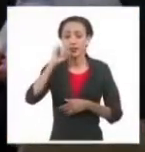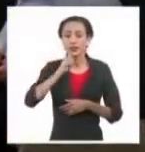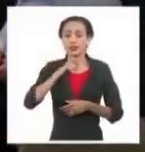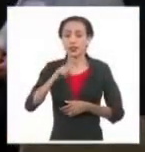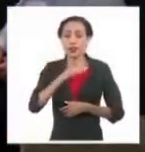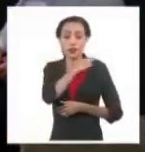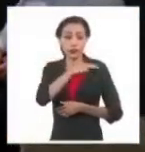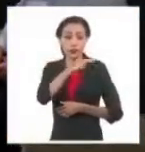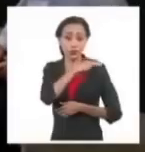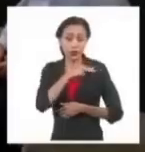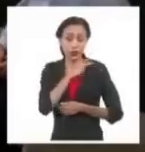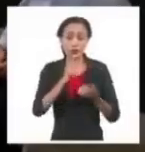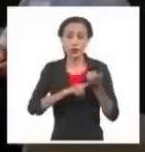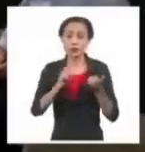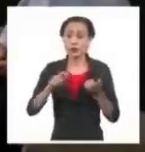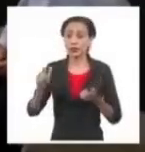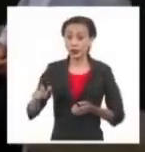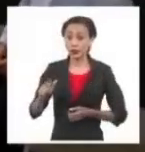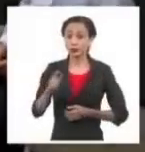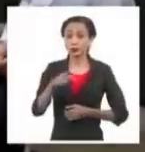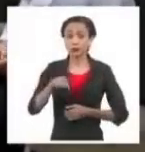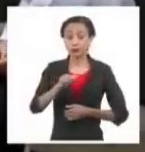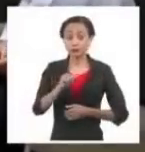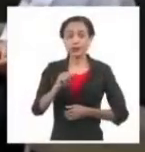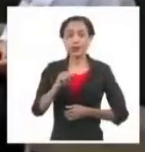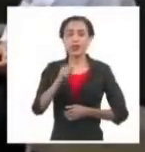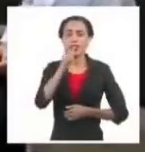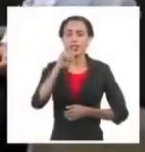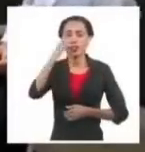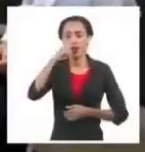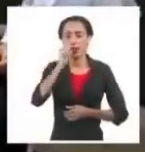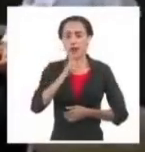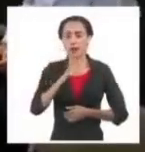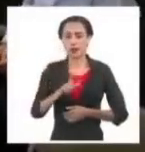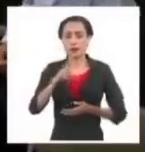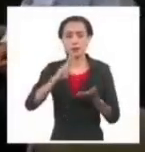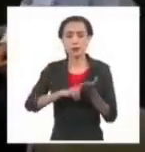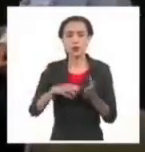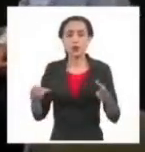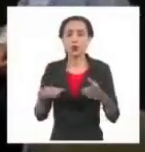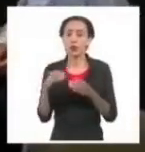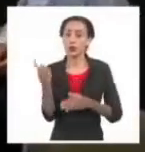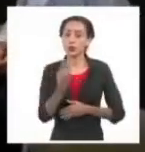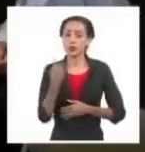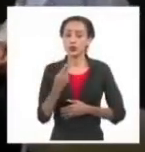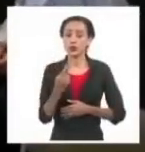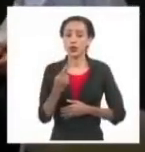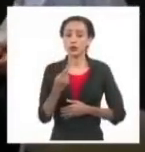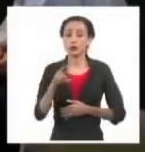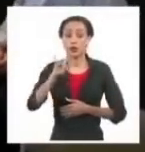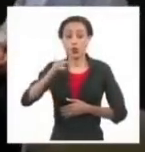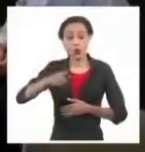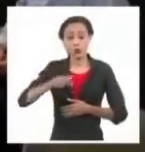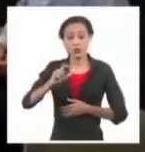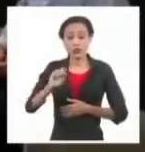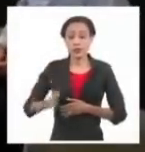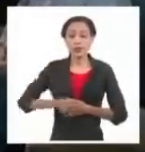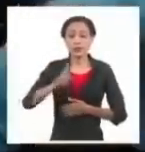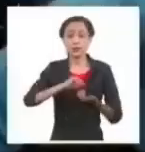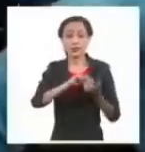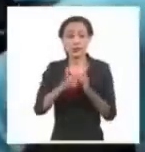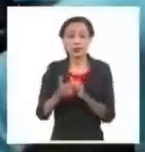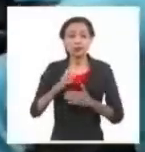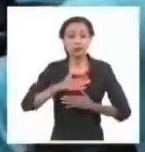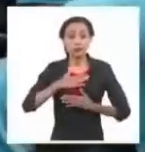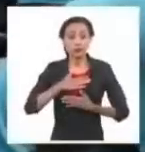60 personas en esa delegación ya tú sabes médico segundo médico y masajista segundos masajista secretarios